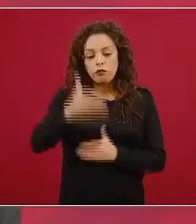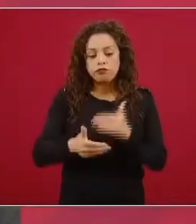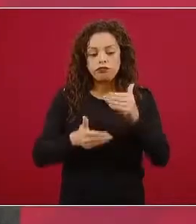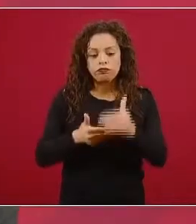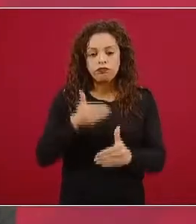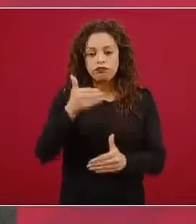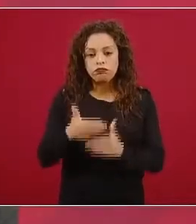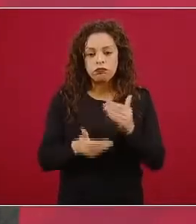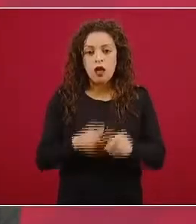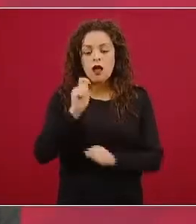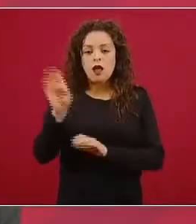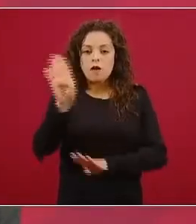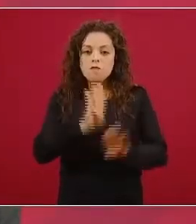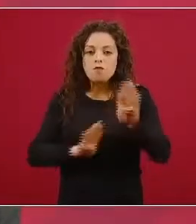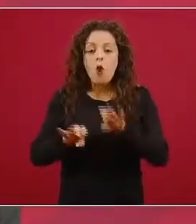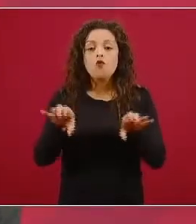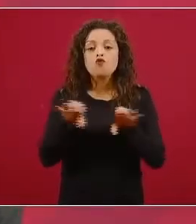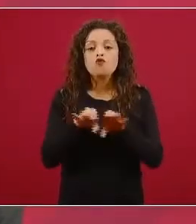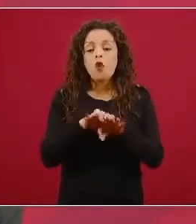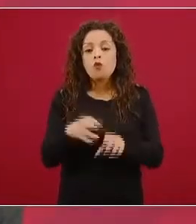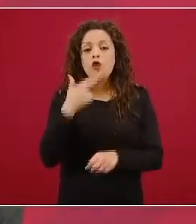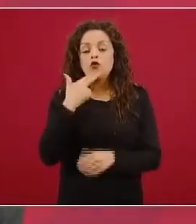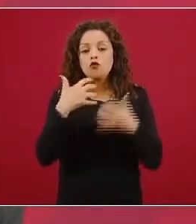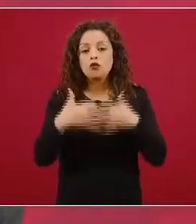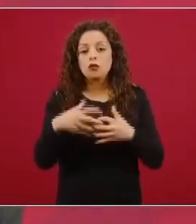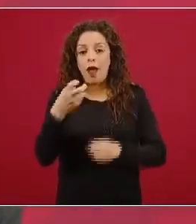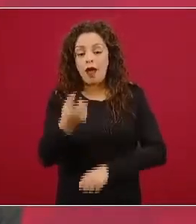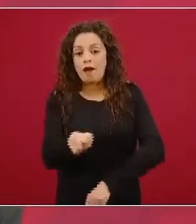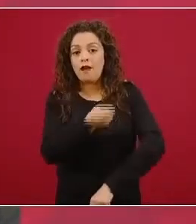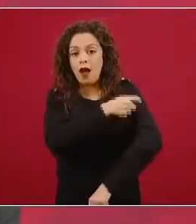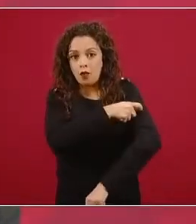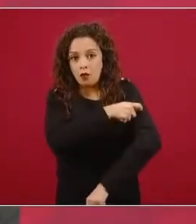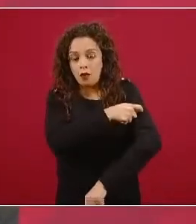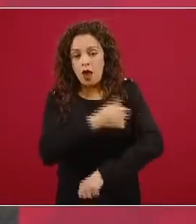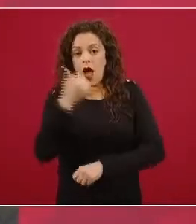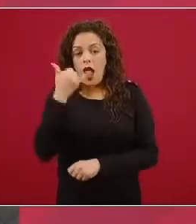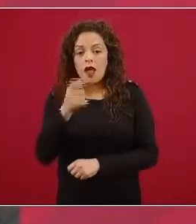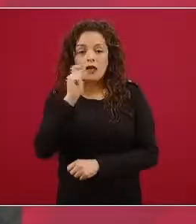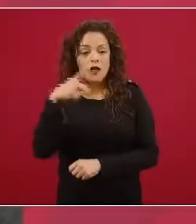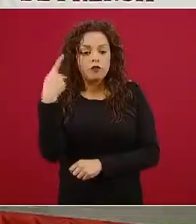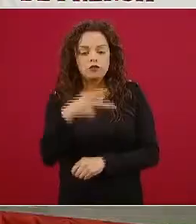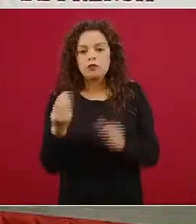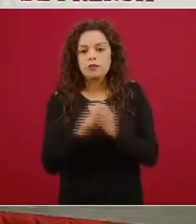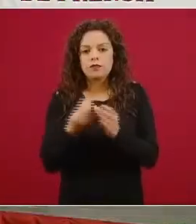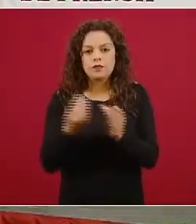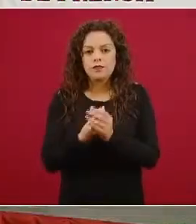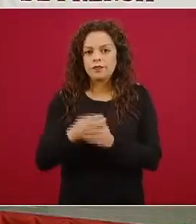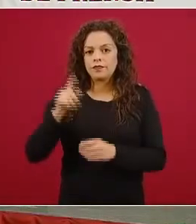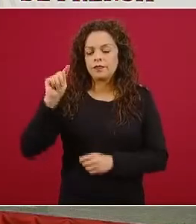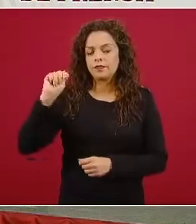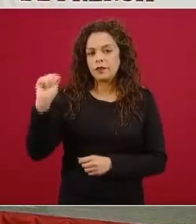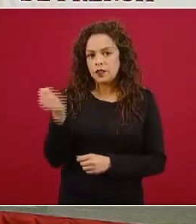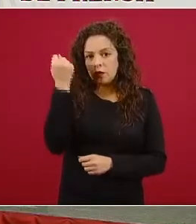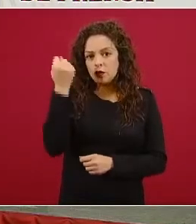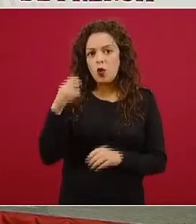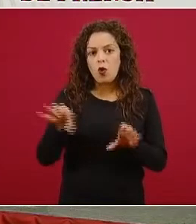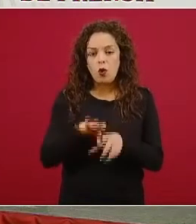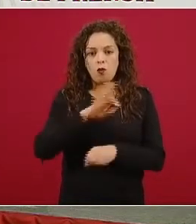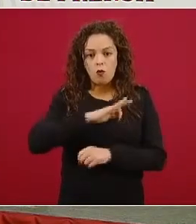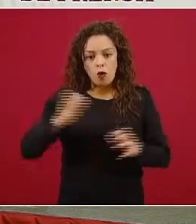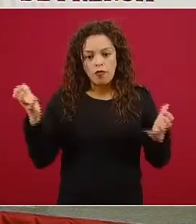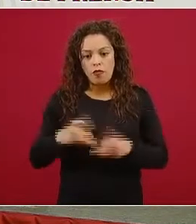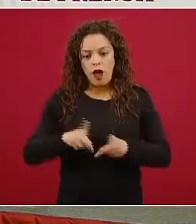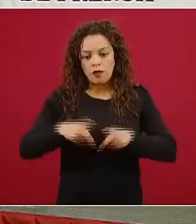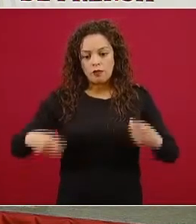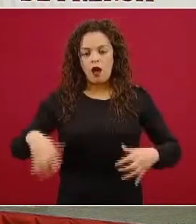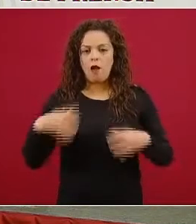biológicos del funcionamiento de las vacunas y también las capacidades tecnológicas para desarrollar vacunas, y uno de los propósitos,